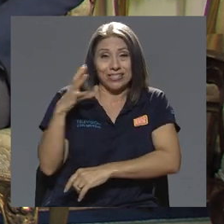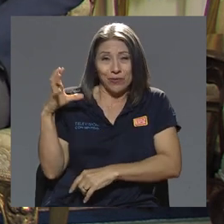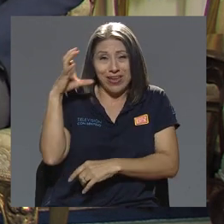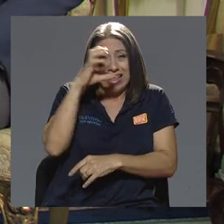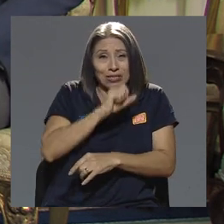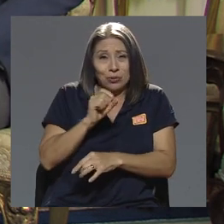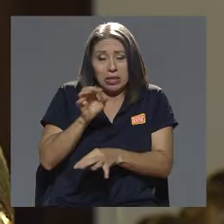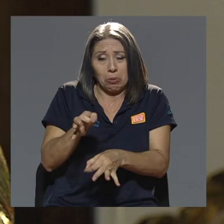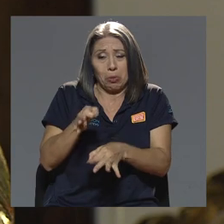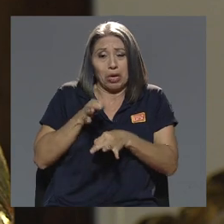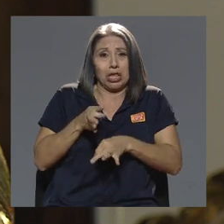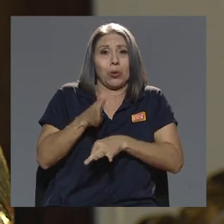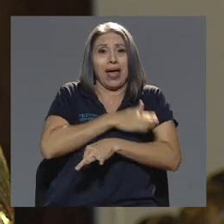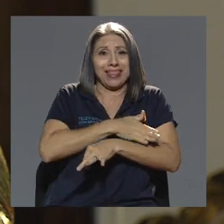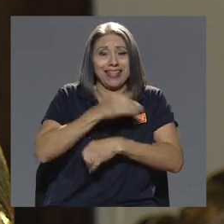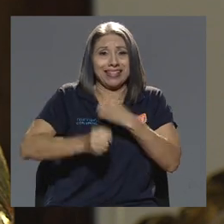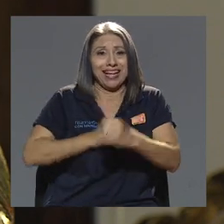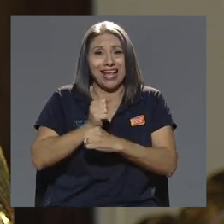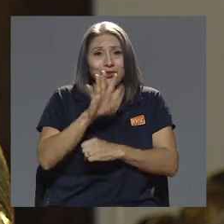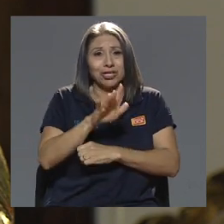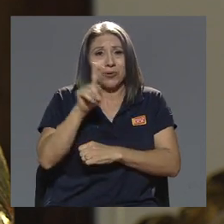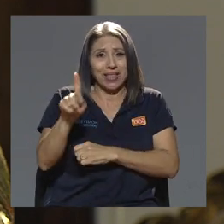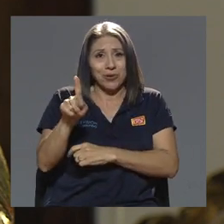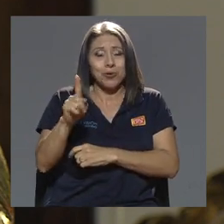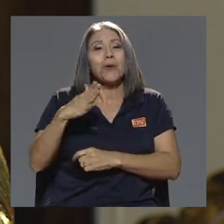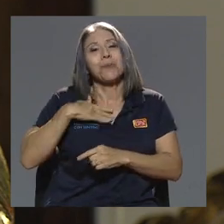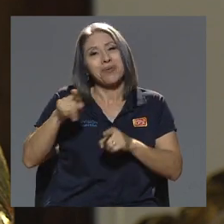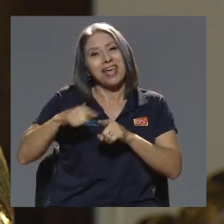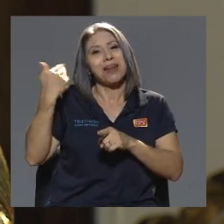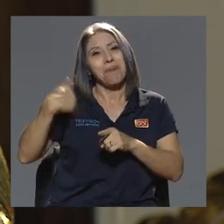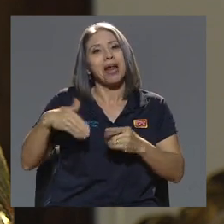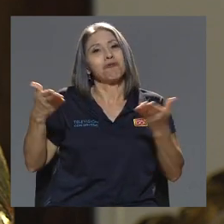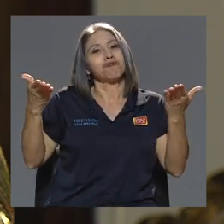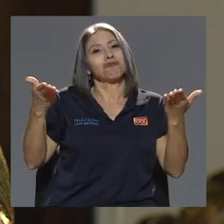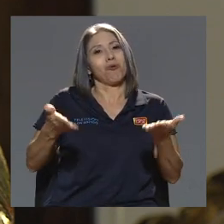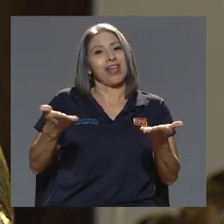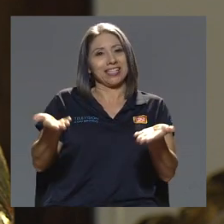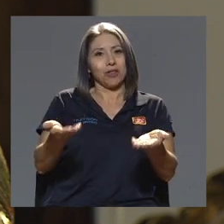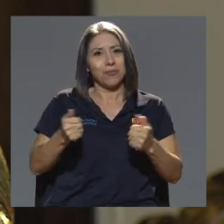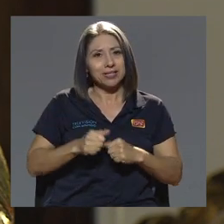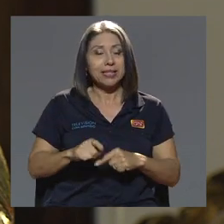el 51, mi hermano hubiera estado presente. Así es. Sin embargo, esa pérdida